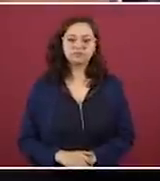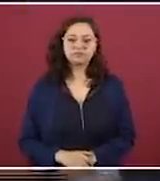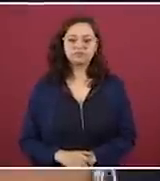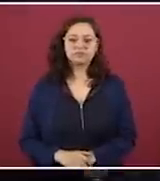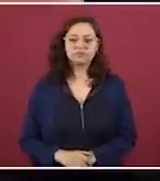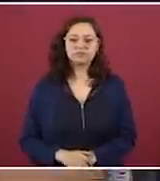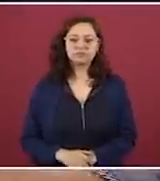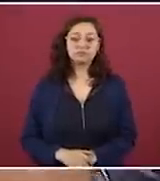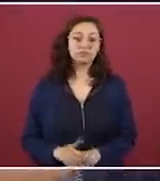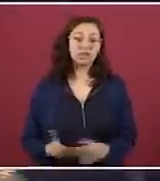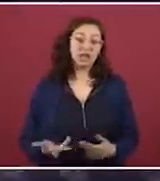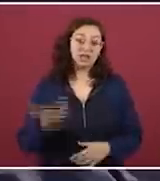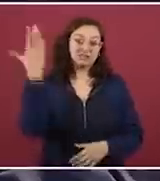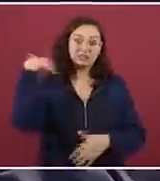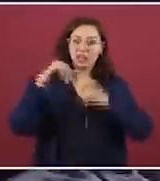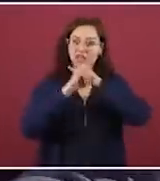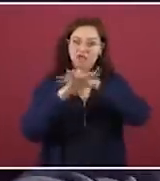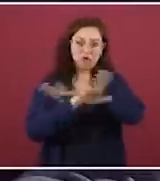Ponían cercos informativos.